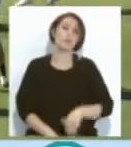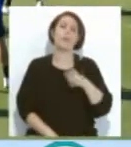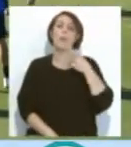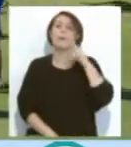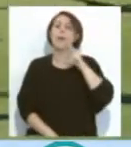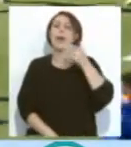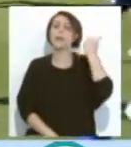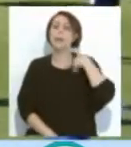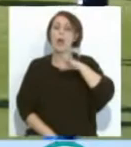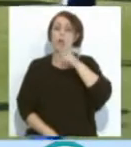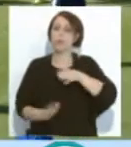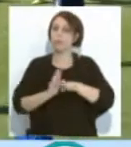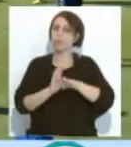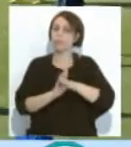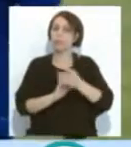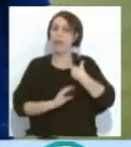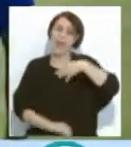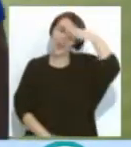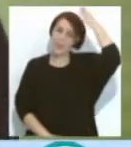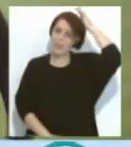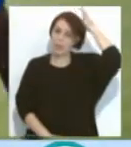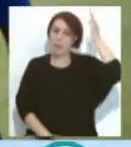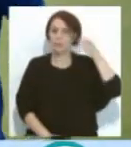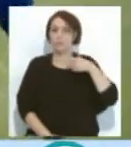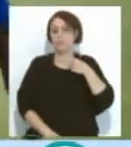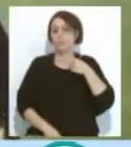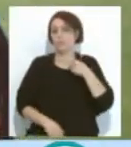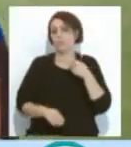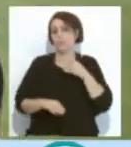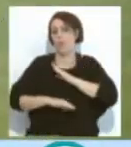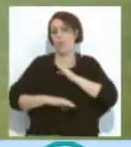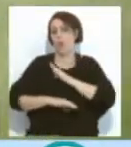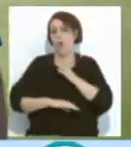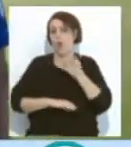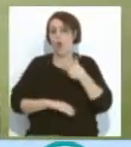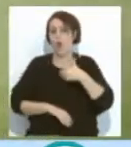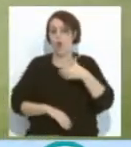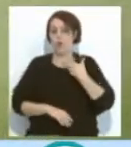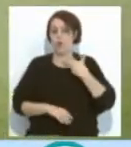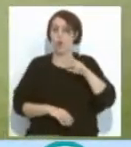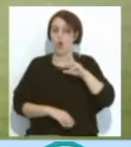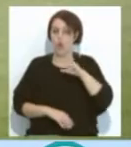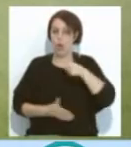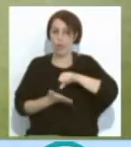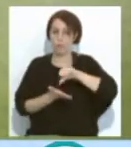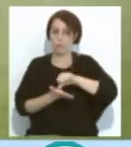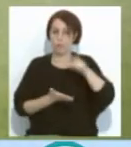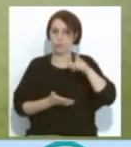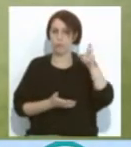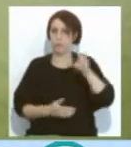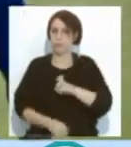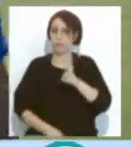a Jeremías Ledesma, el portero procedente de Rosario Central, en el que